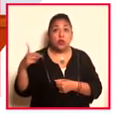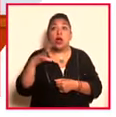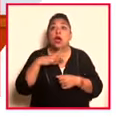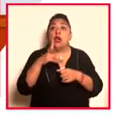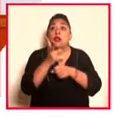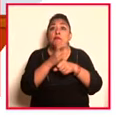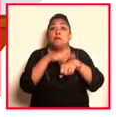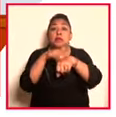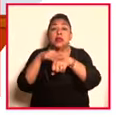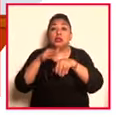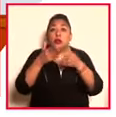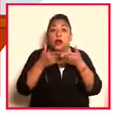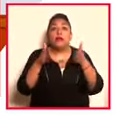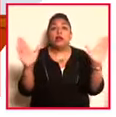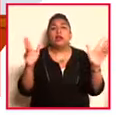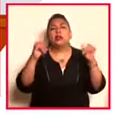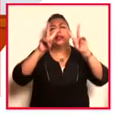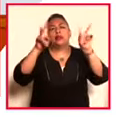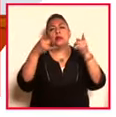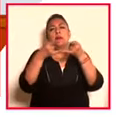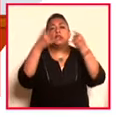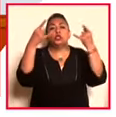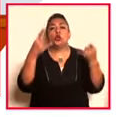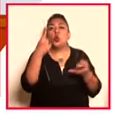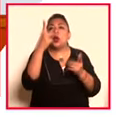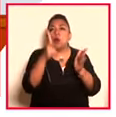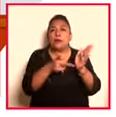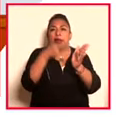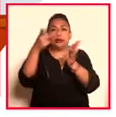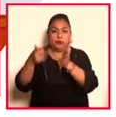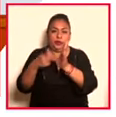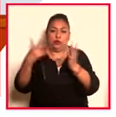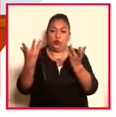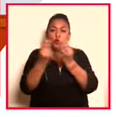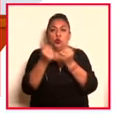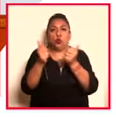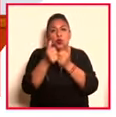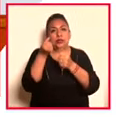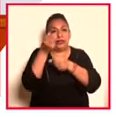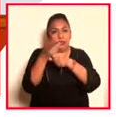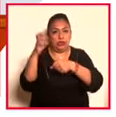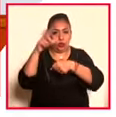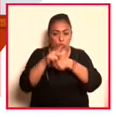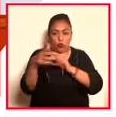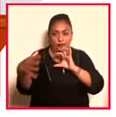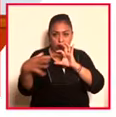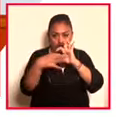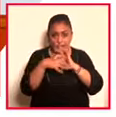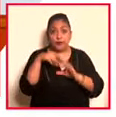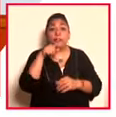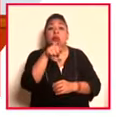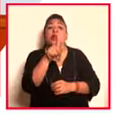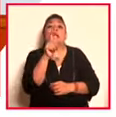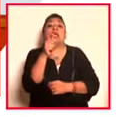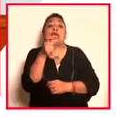convocatoria Una Historia a la Vez, en colaboración con la Secretaría de Cultura. Consiste en